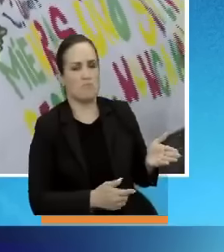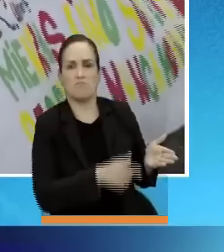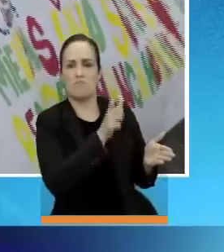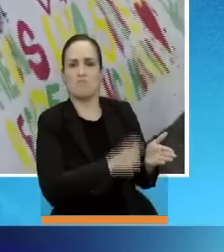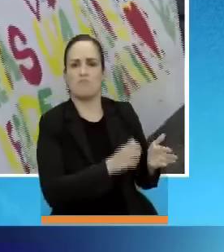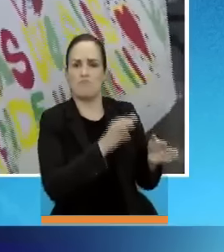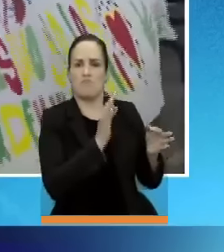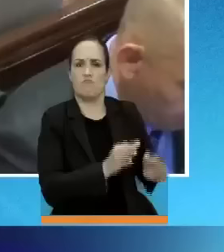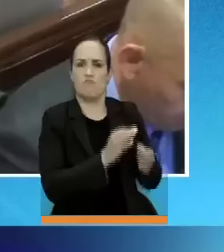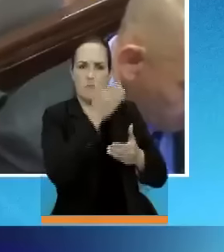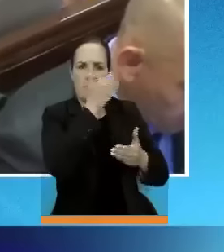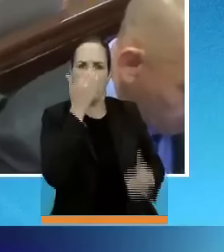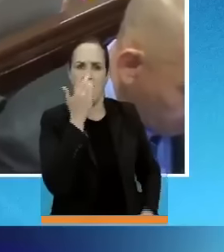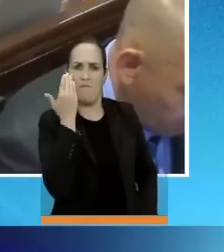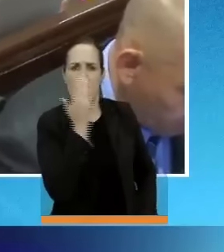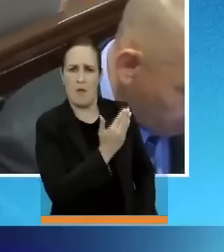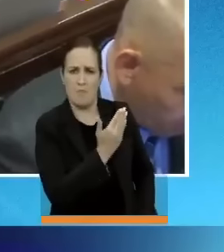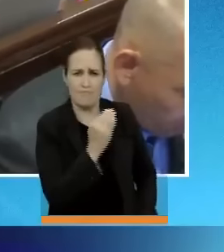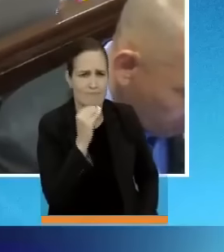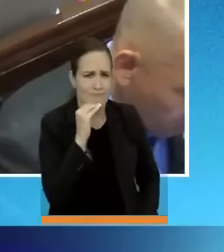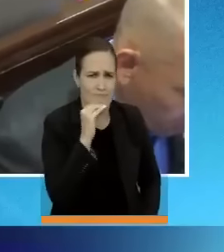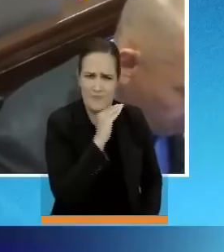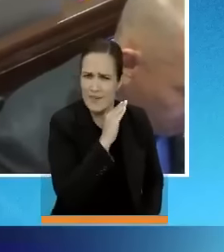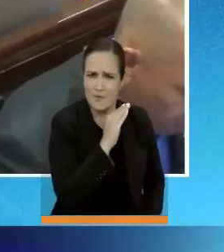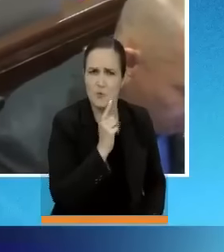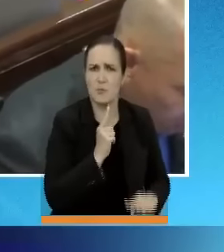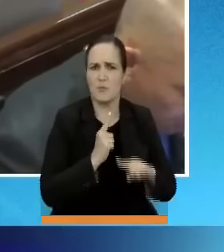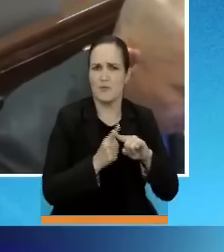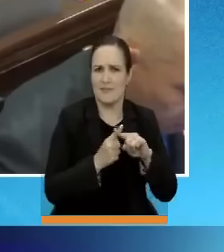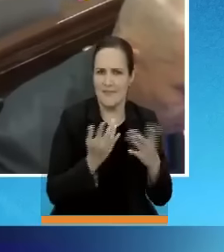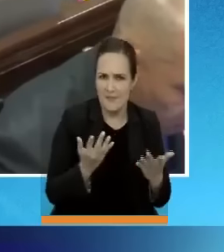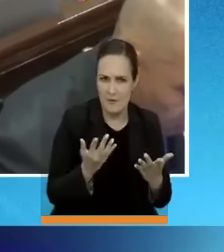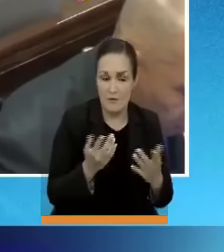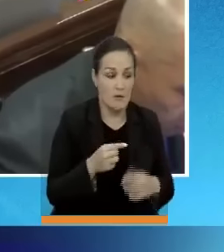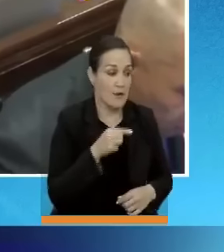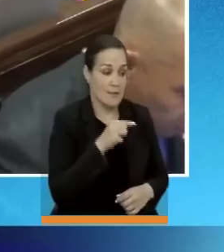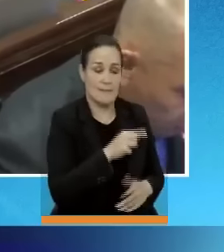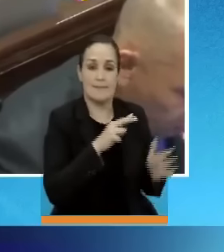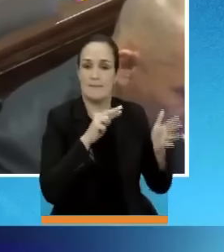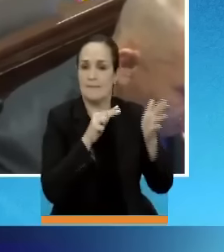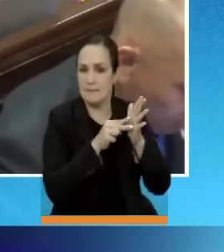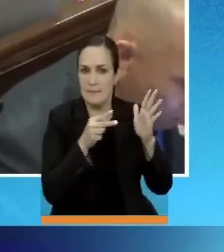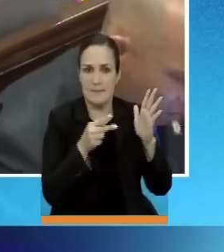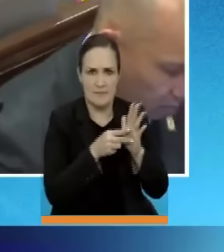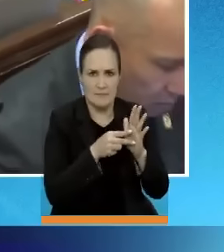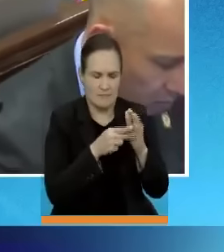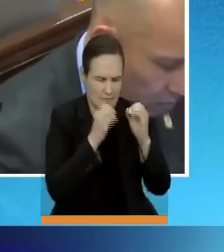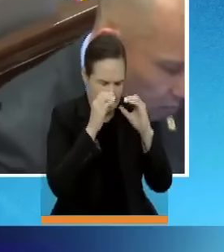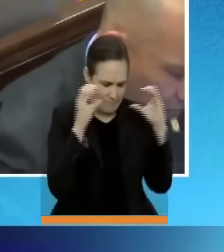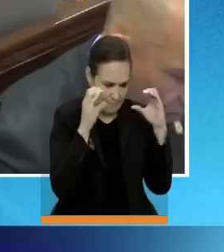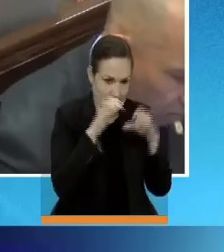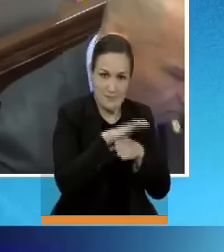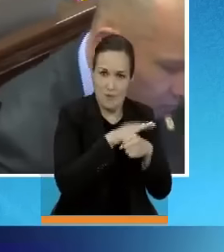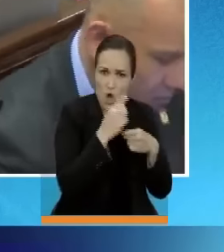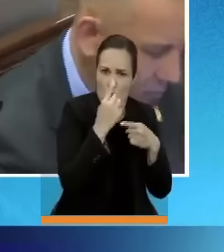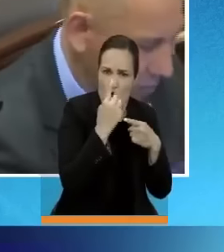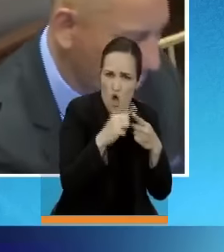de integrantes de grupos armados en fin una escabrosa